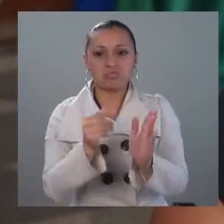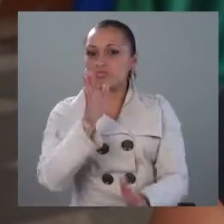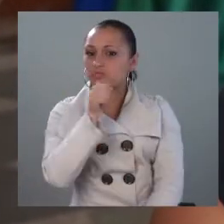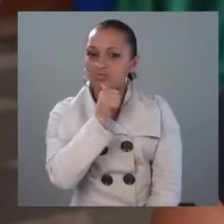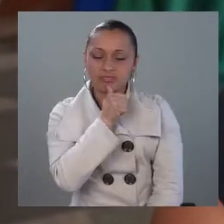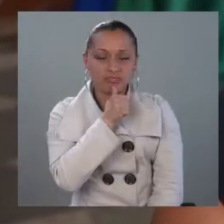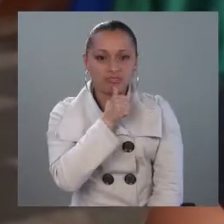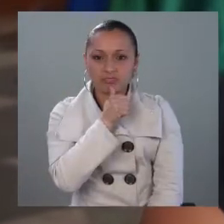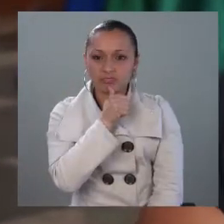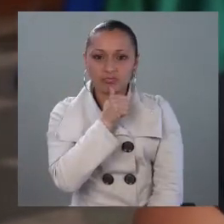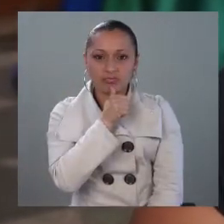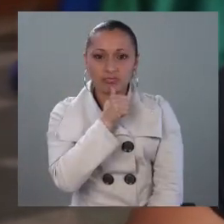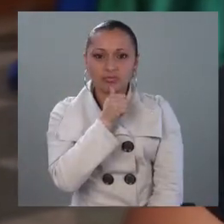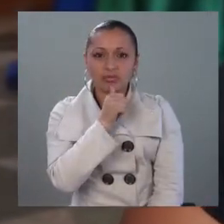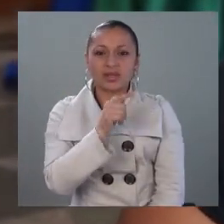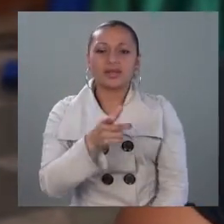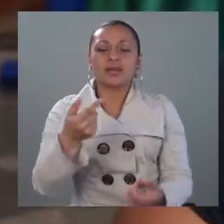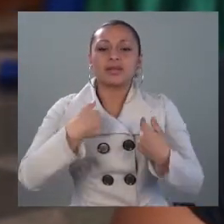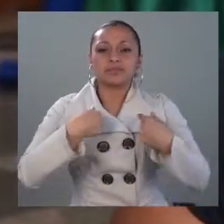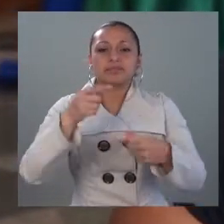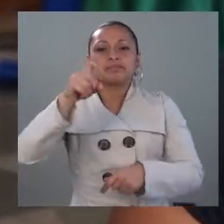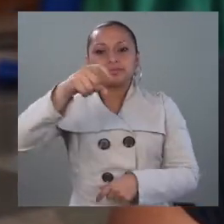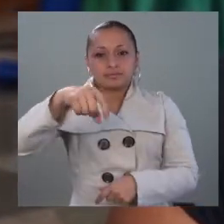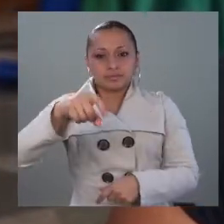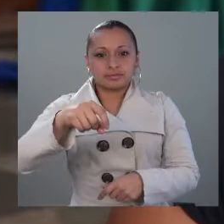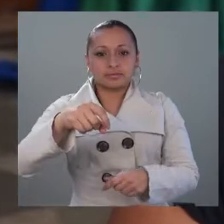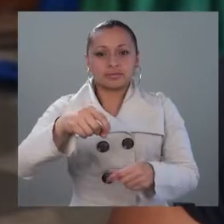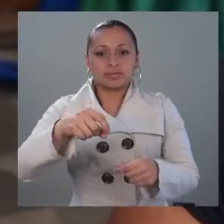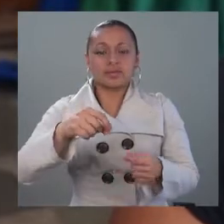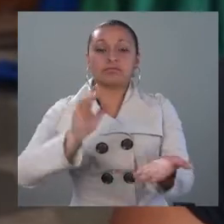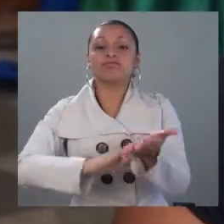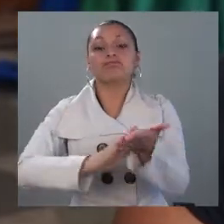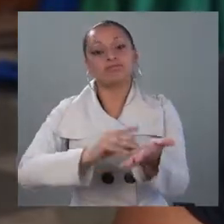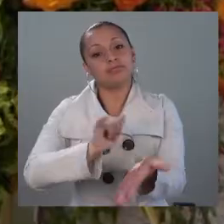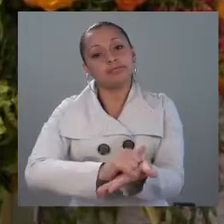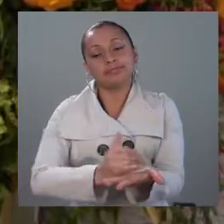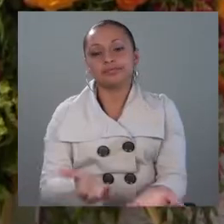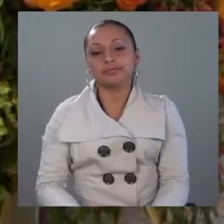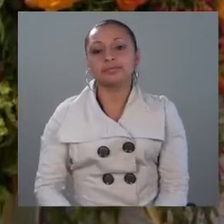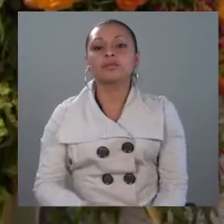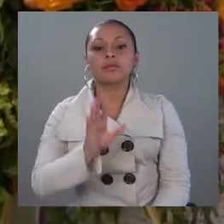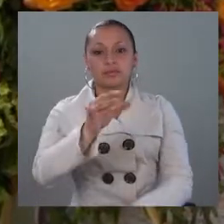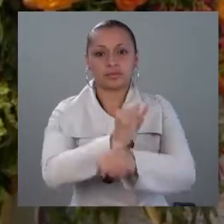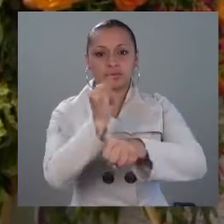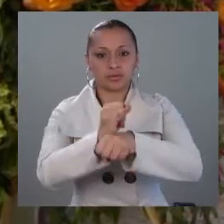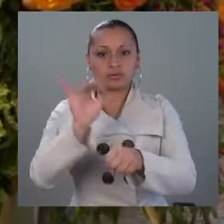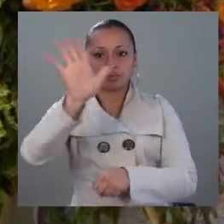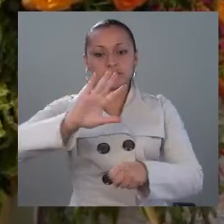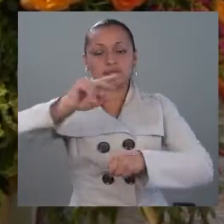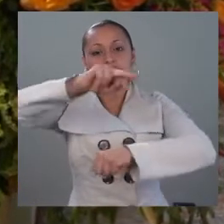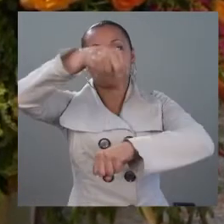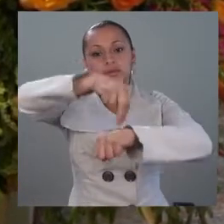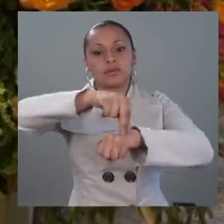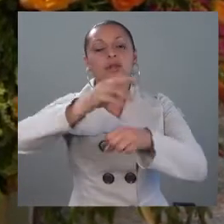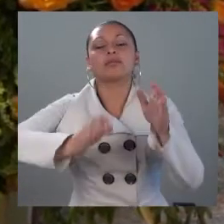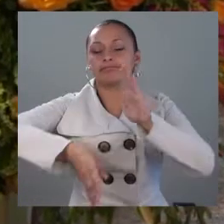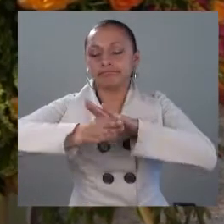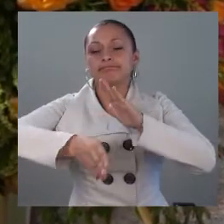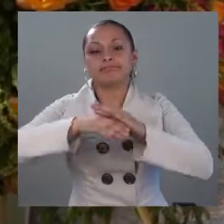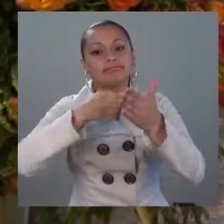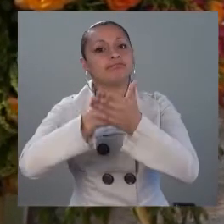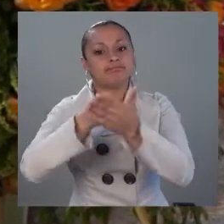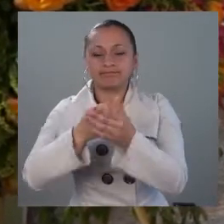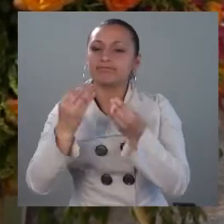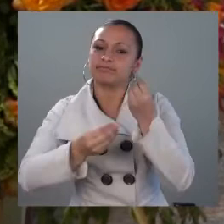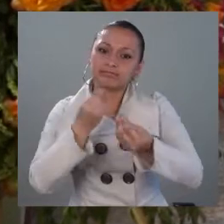medicamentos completos. Necesitamos solución para eso. El Instituto Departamental de Salud de Nariño continuará